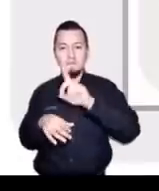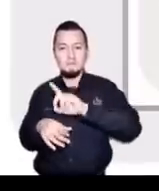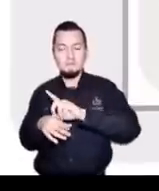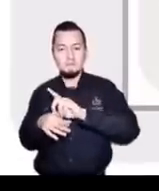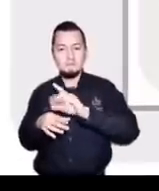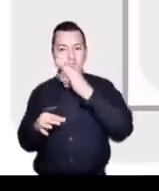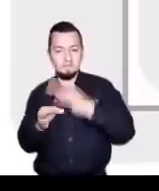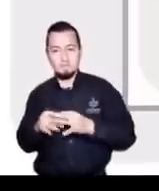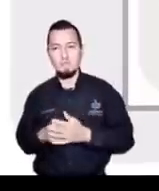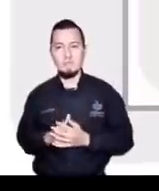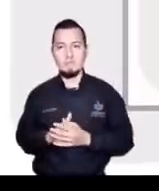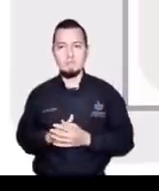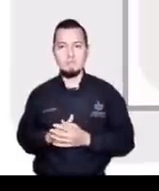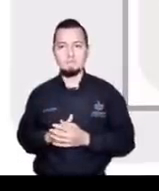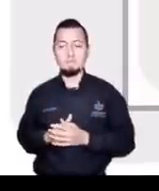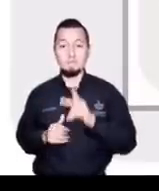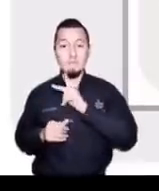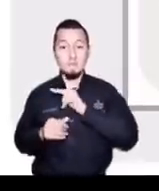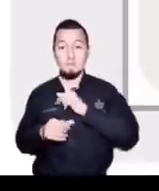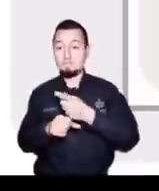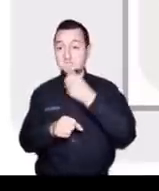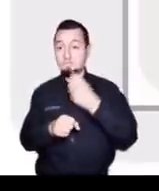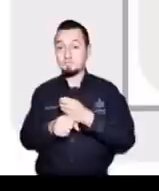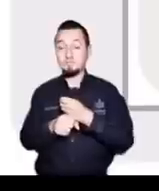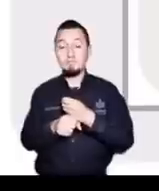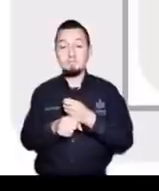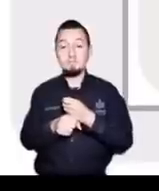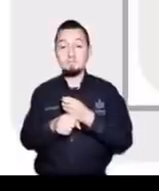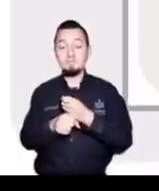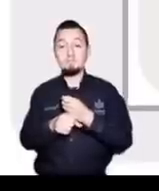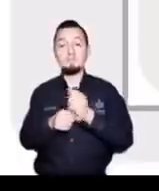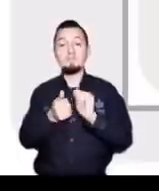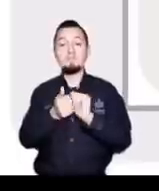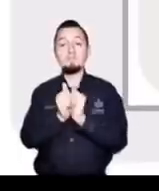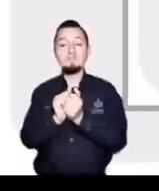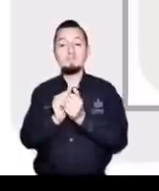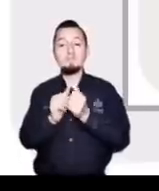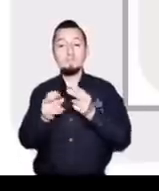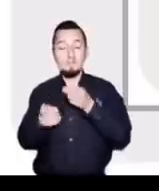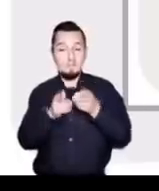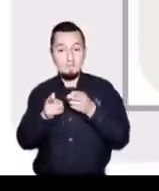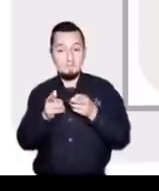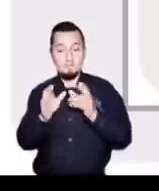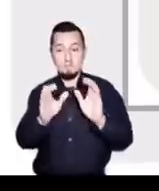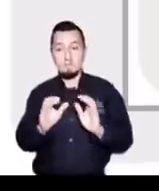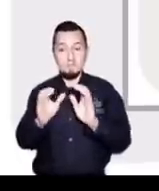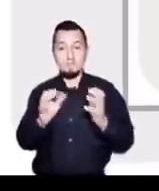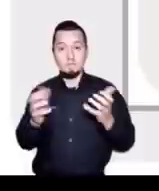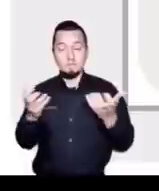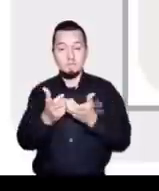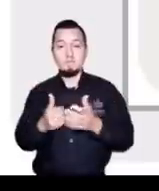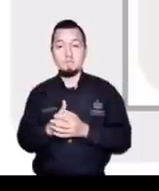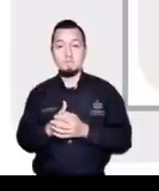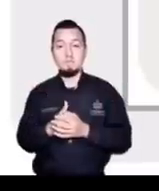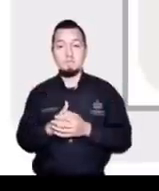la primera solución de este tipo en todo México. donde hubiera